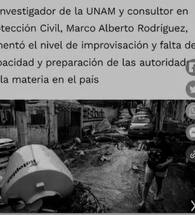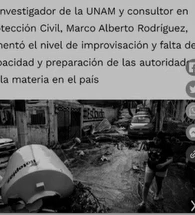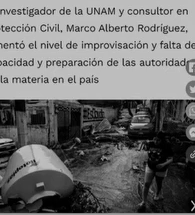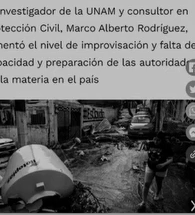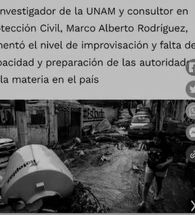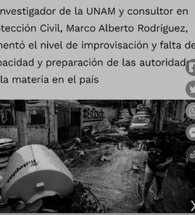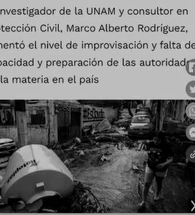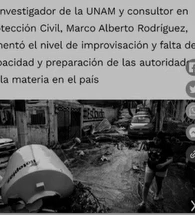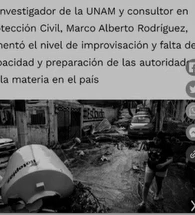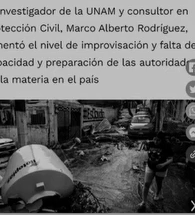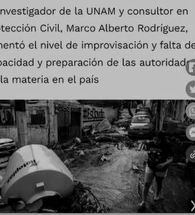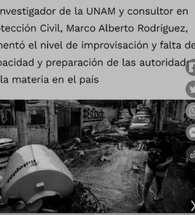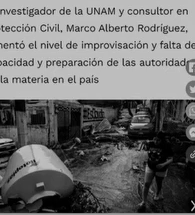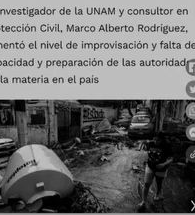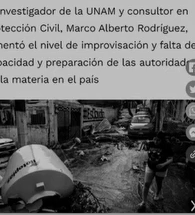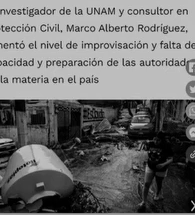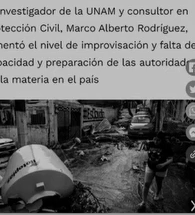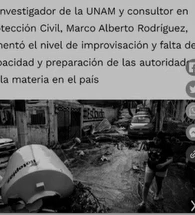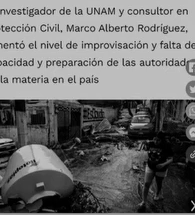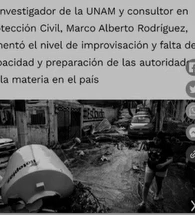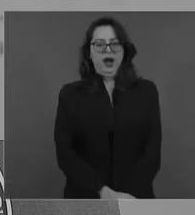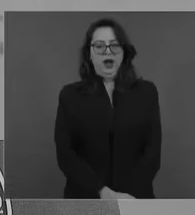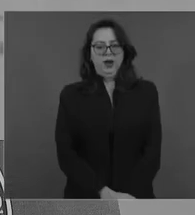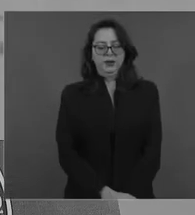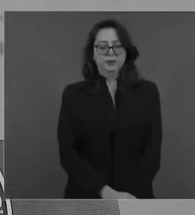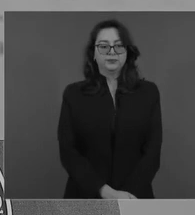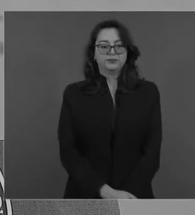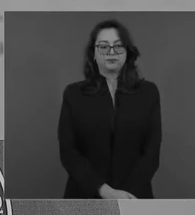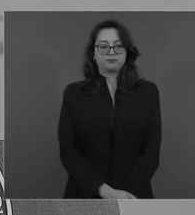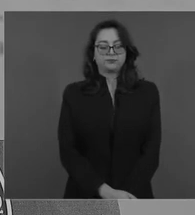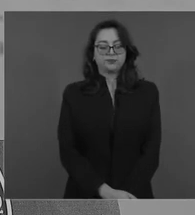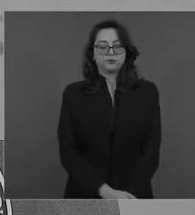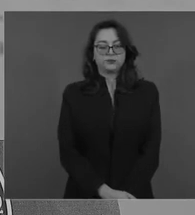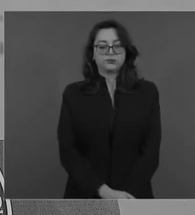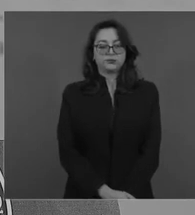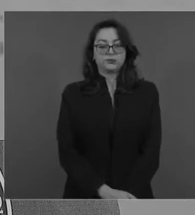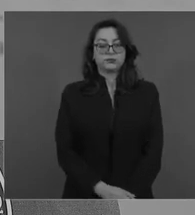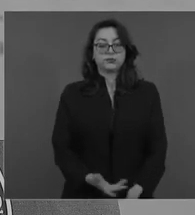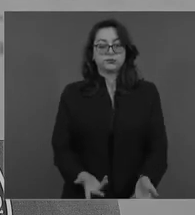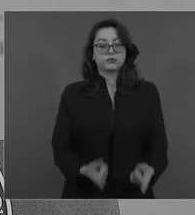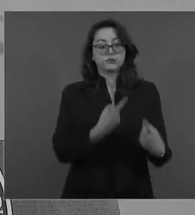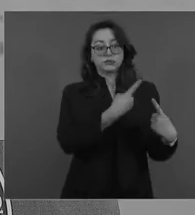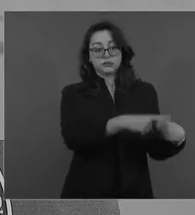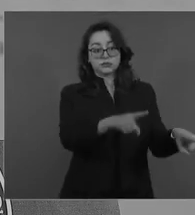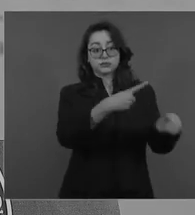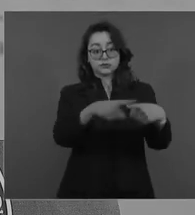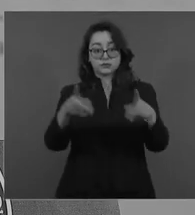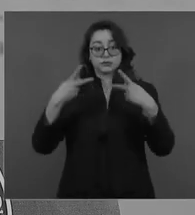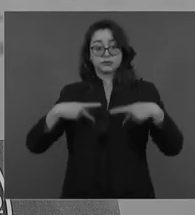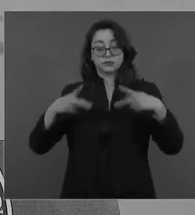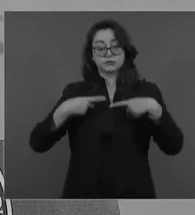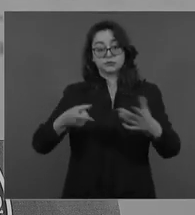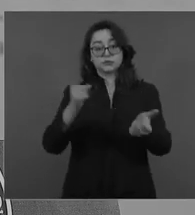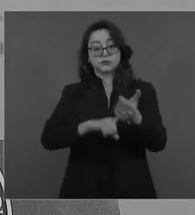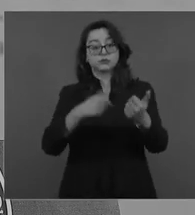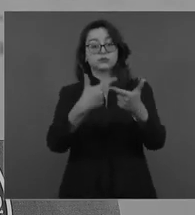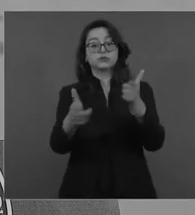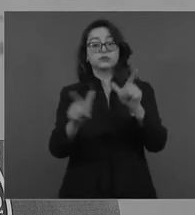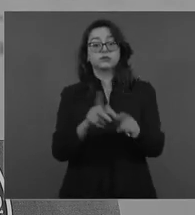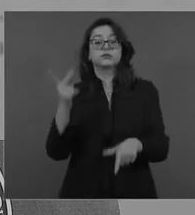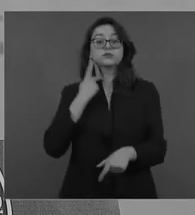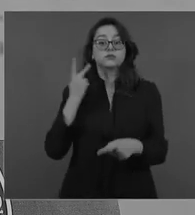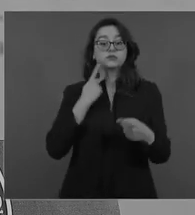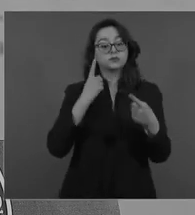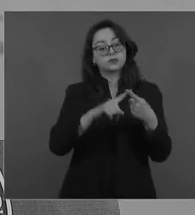expresidente Felipe Calderón, el presidente nacional del PRI Alejandro Moreno, Jesús Zambrano del PRD, Marco Cortés del PAN, Kenia